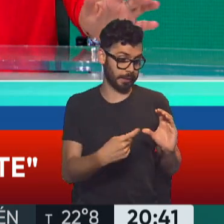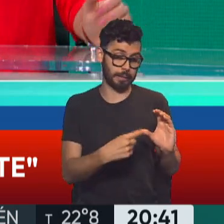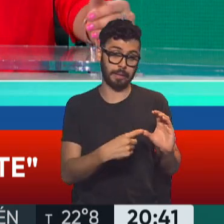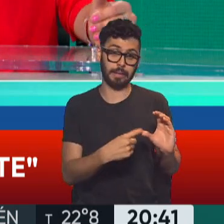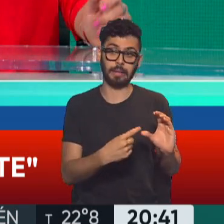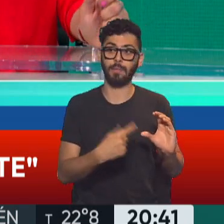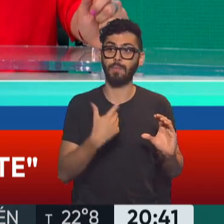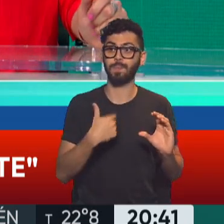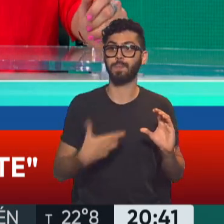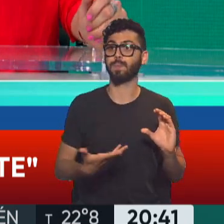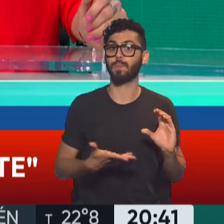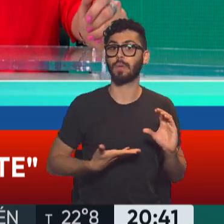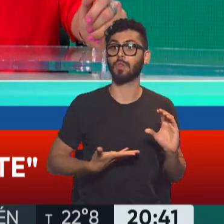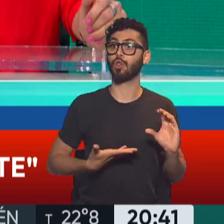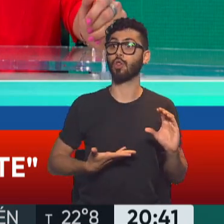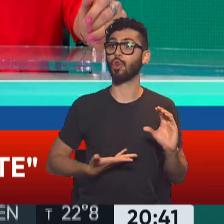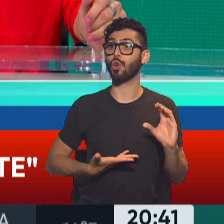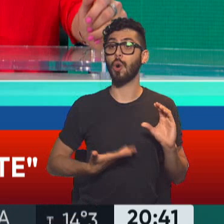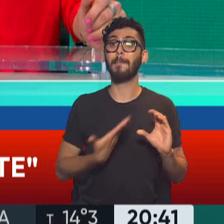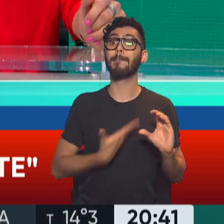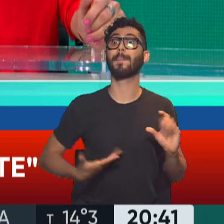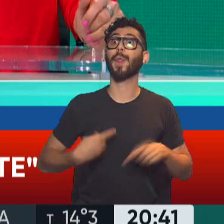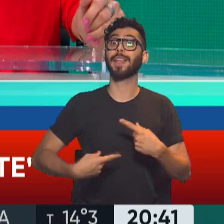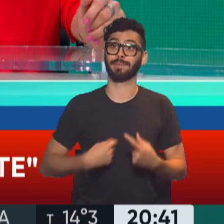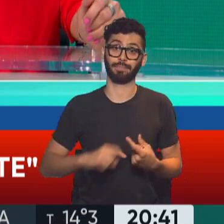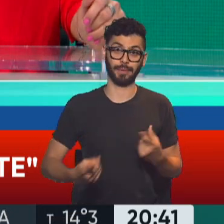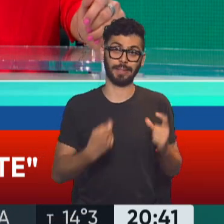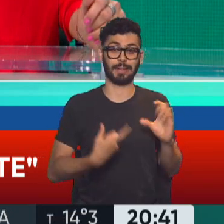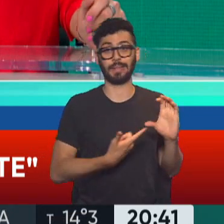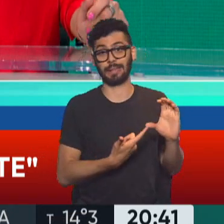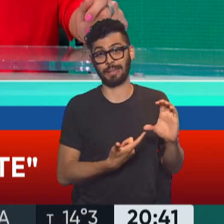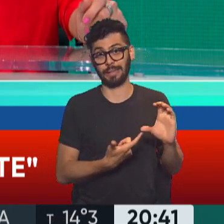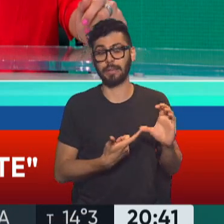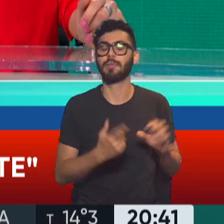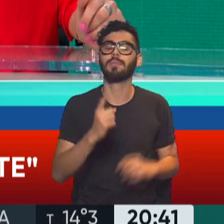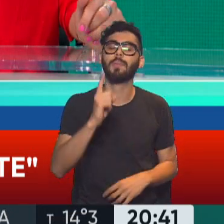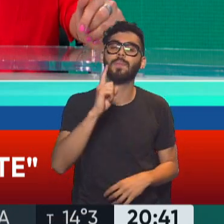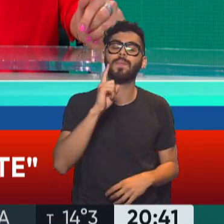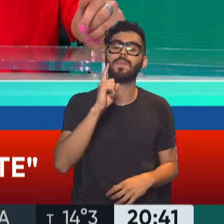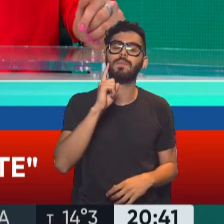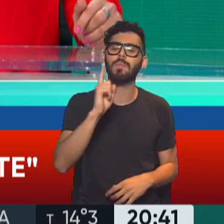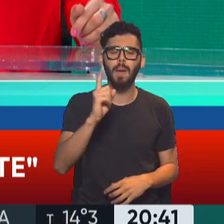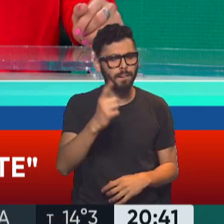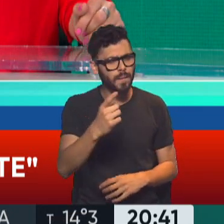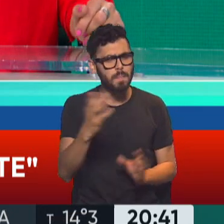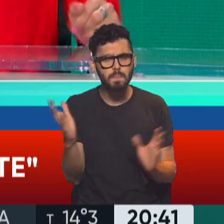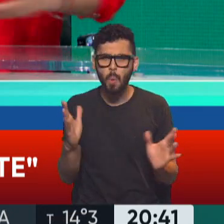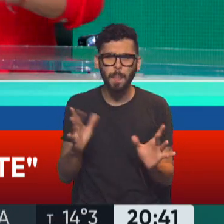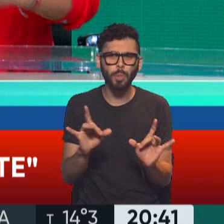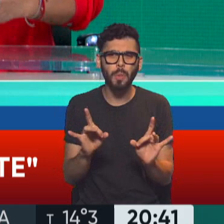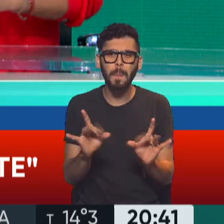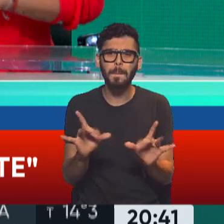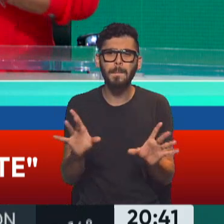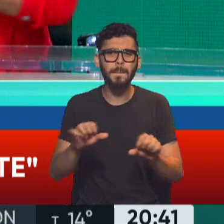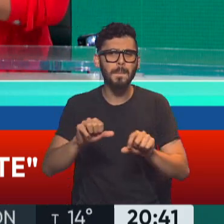ninguna manera podía proponerse nuevamente como presidente. ¿Hubo en algún momento también durante la pandemia